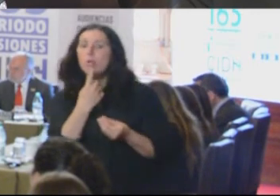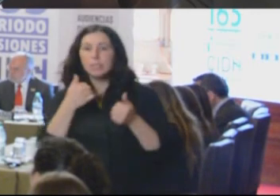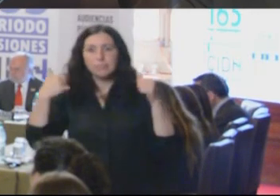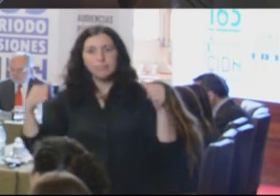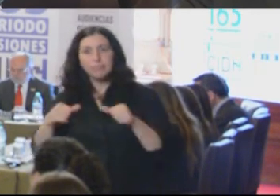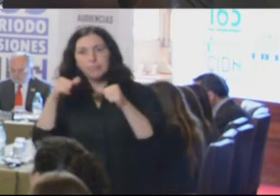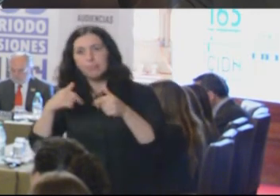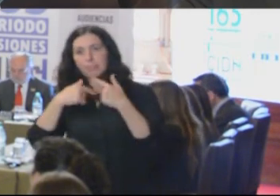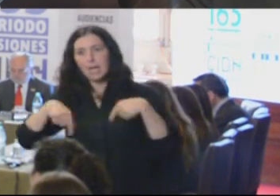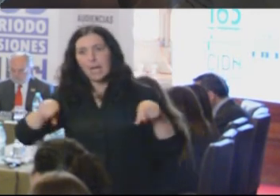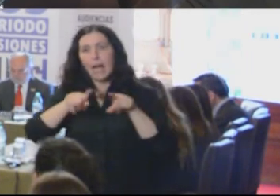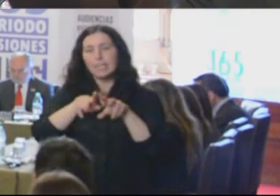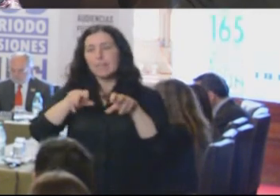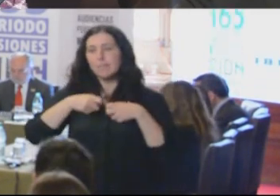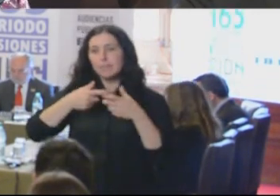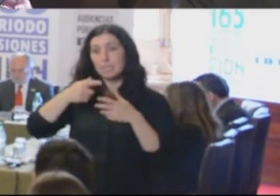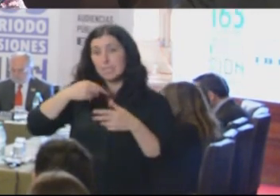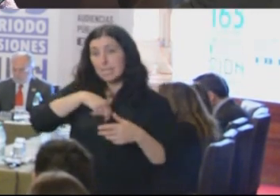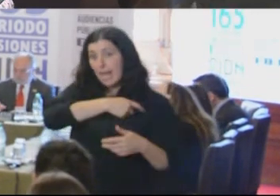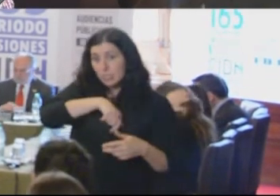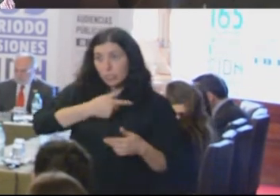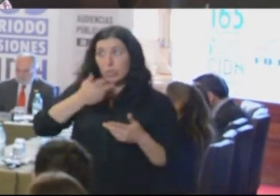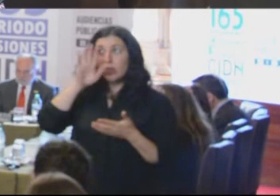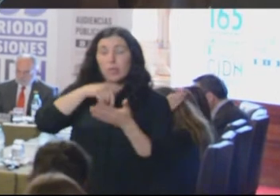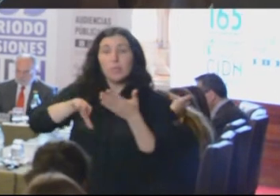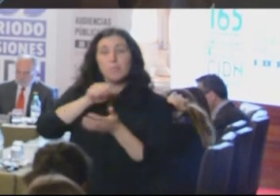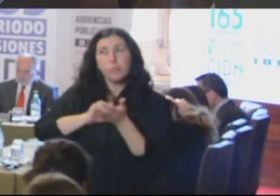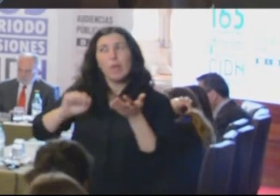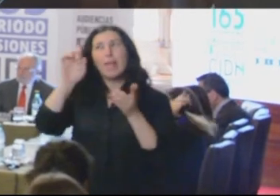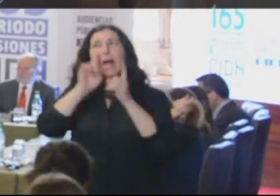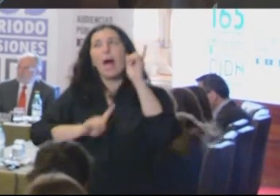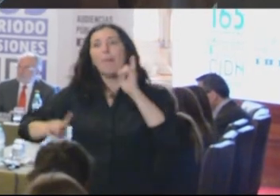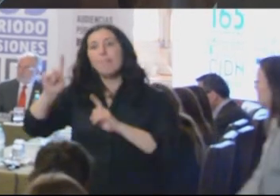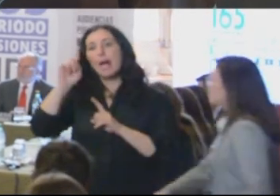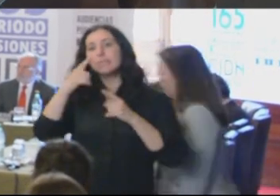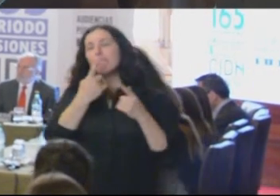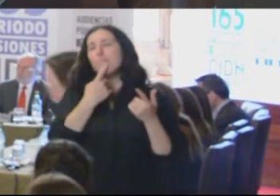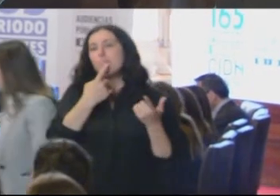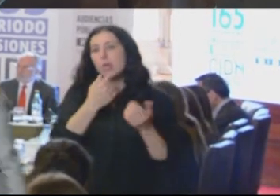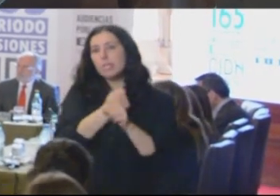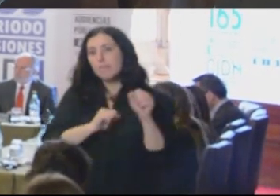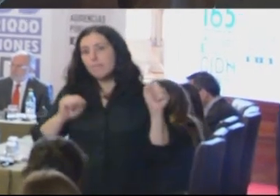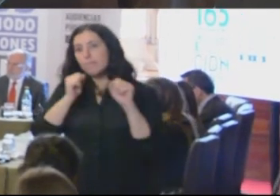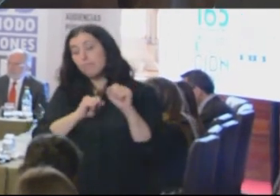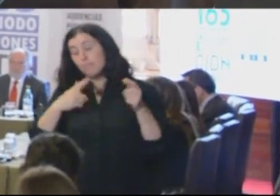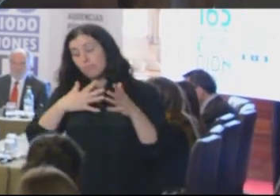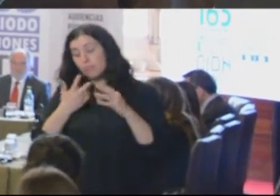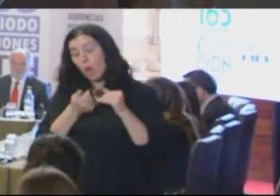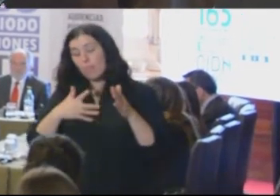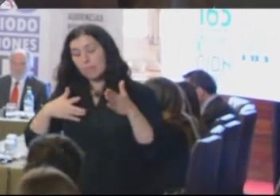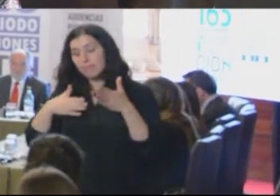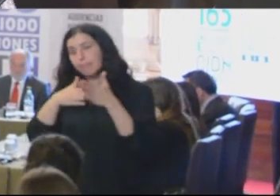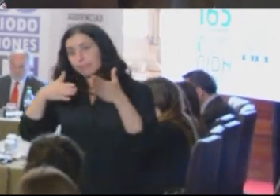fiscalía general de la nación pueden estar constituyendo los probables obstáculos